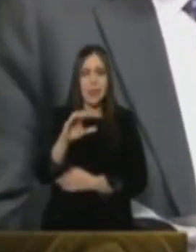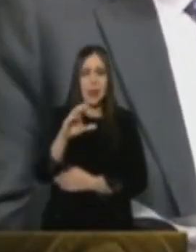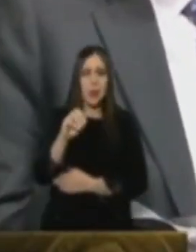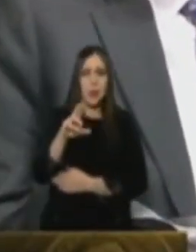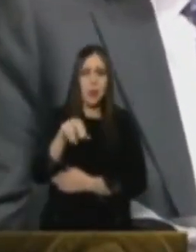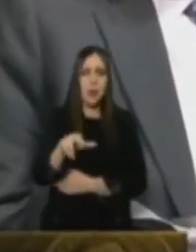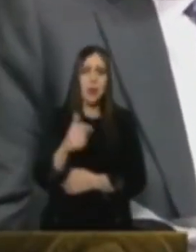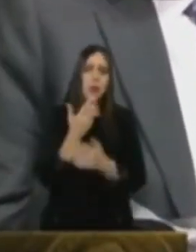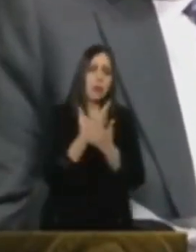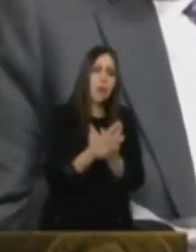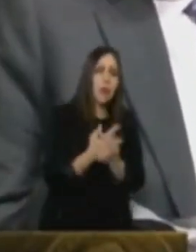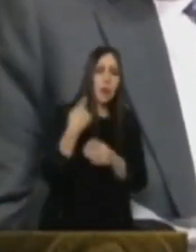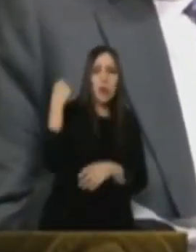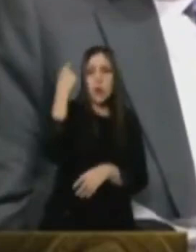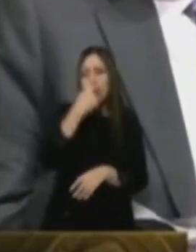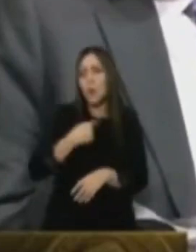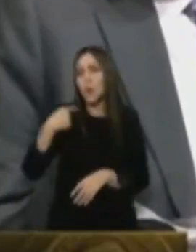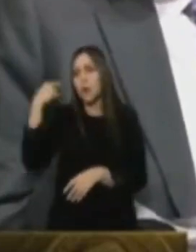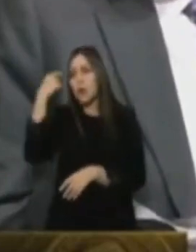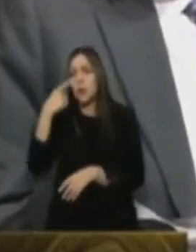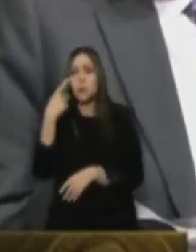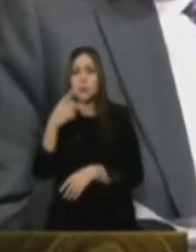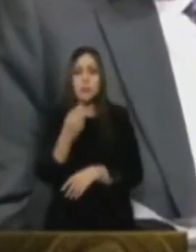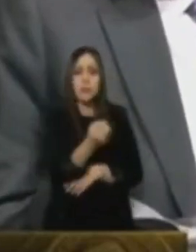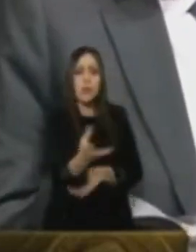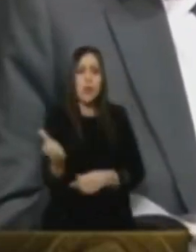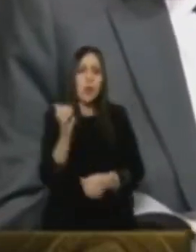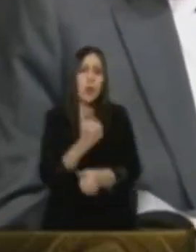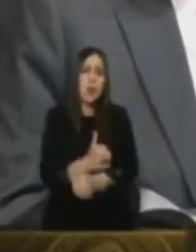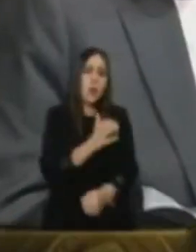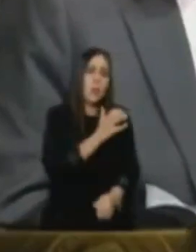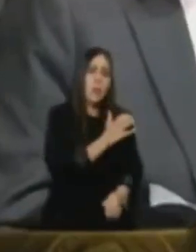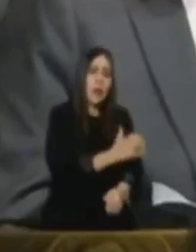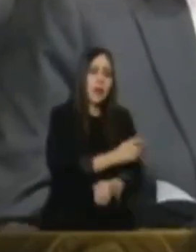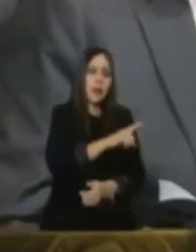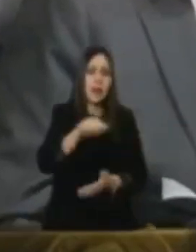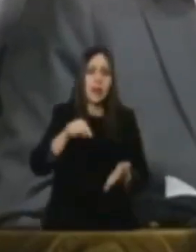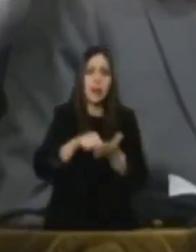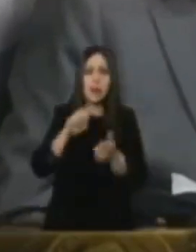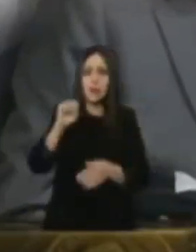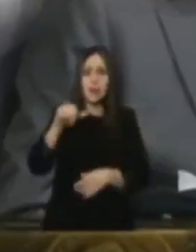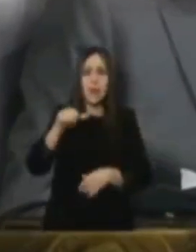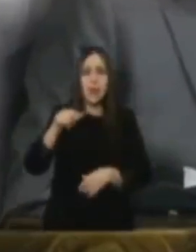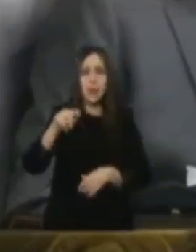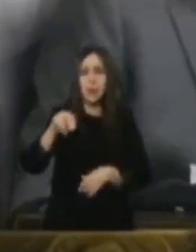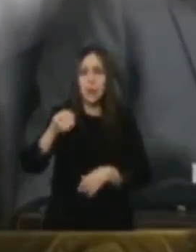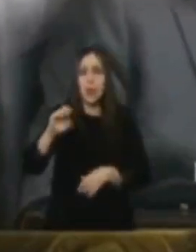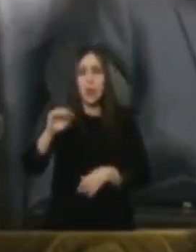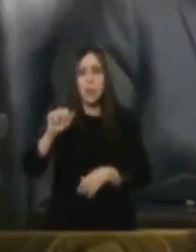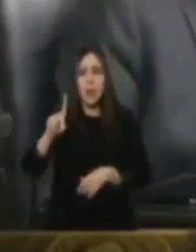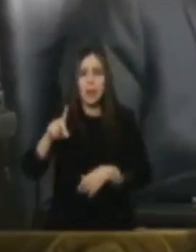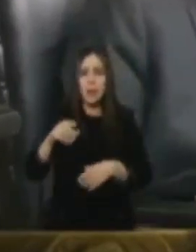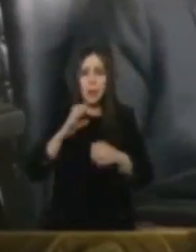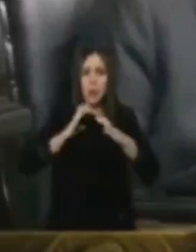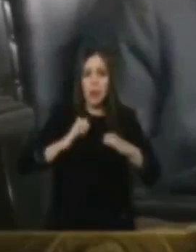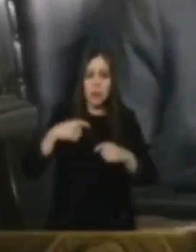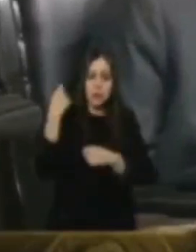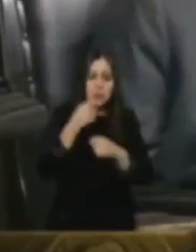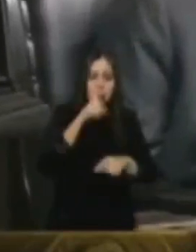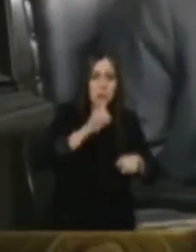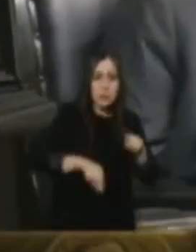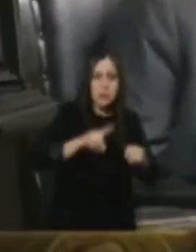los cuerpos de sus demás compañeras en San Antonio Abad. A las últimas a